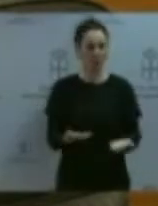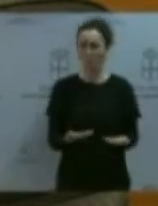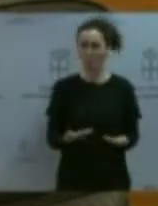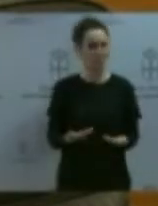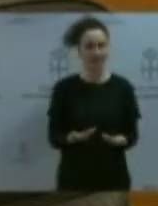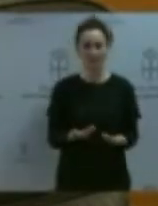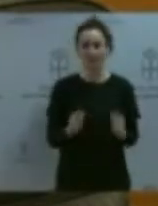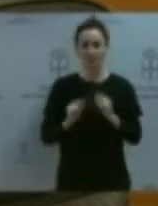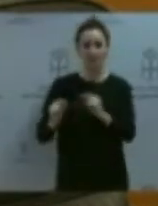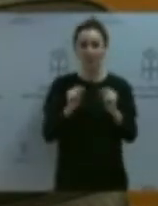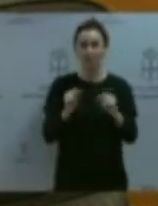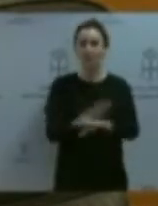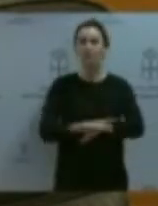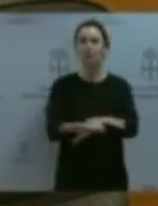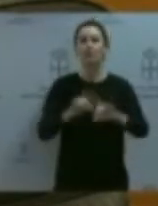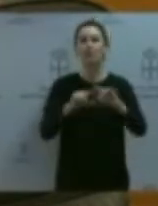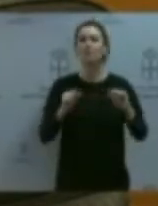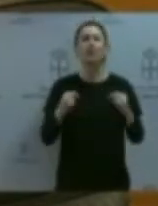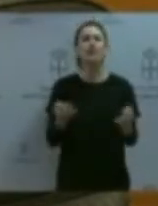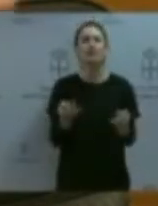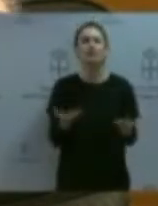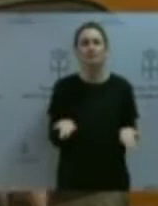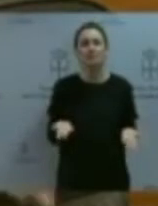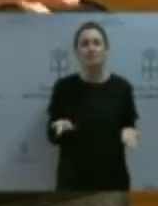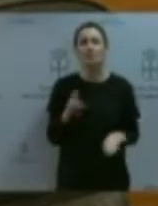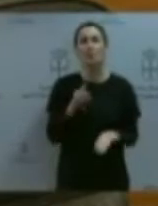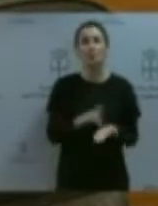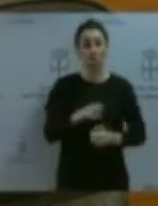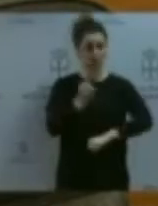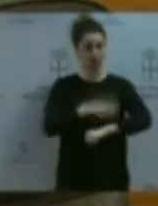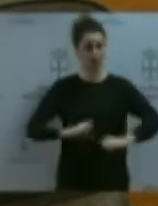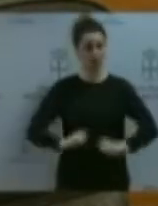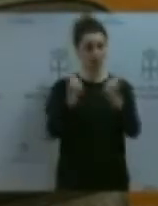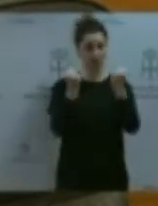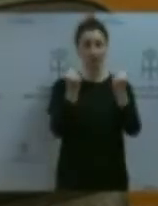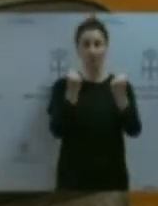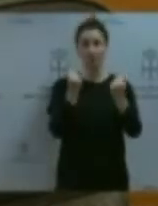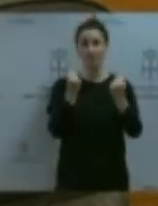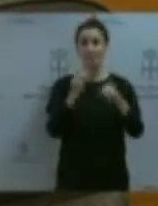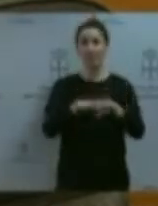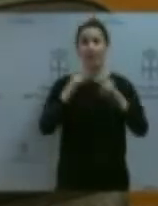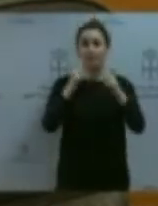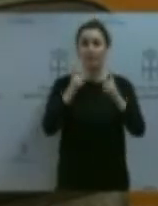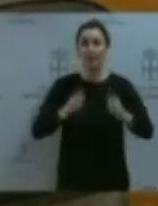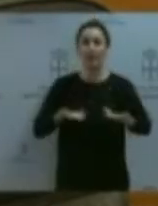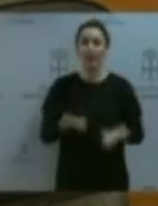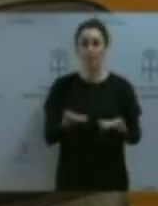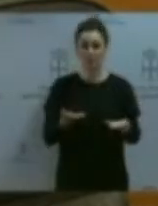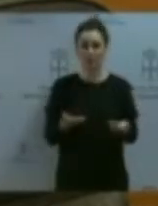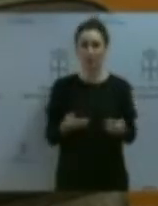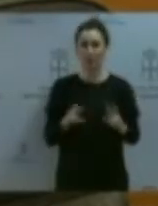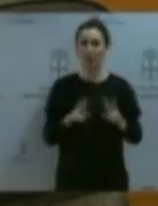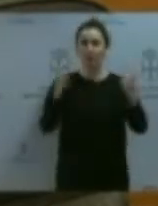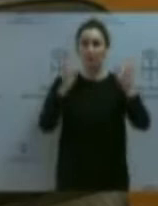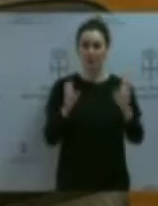cómo se articula un fondo de rescate que supere algunos de los problemas estructurales que tiene la Administración. Y es que es muy lenta y hay